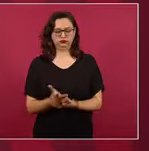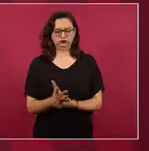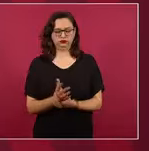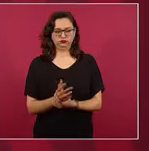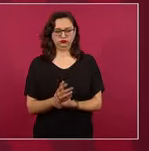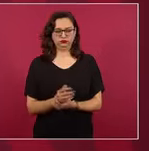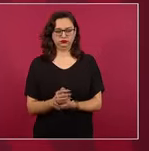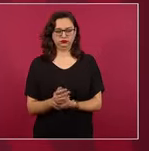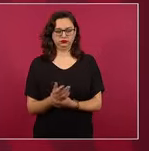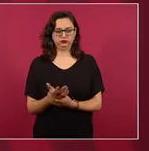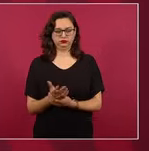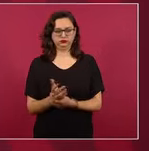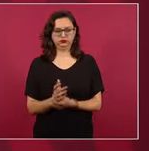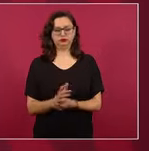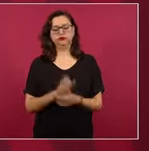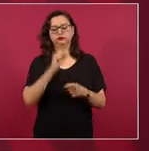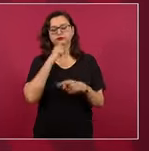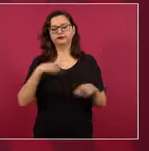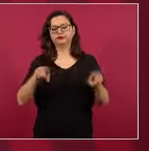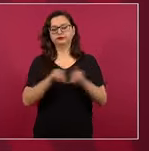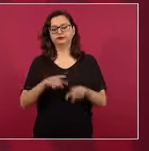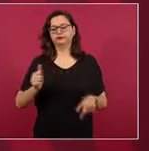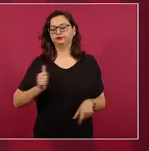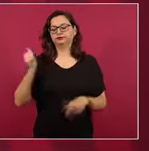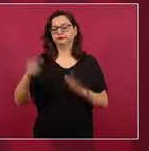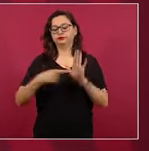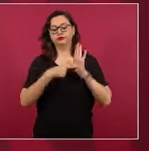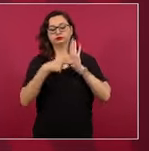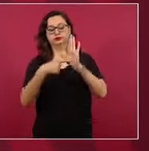por periodistas famosos,